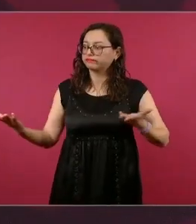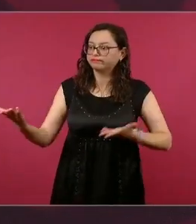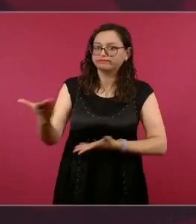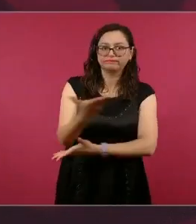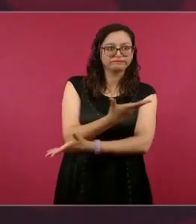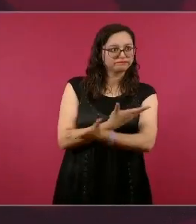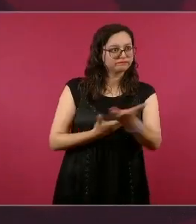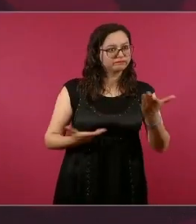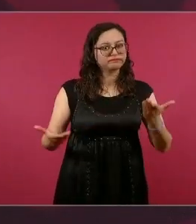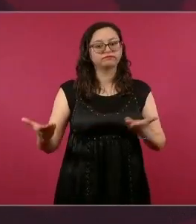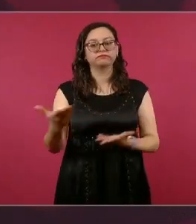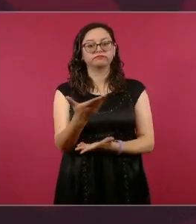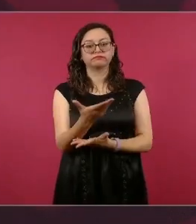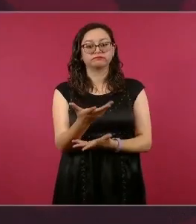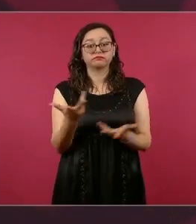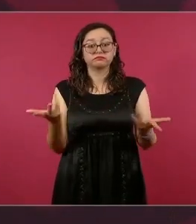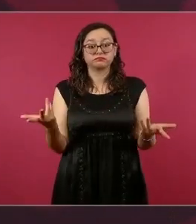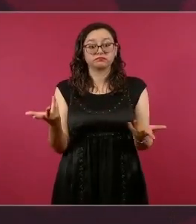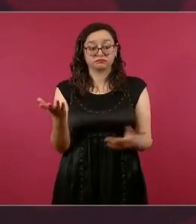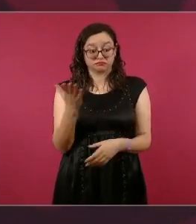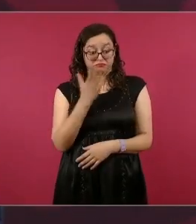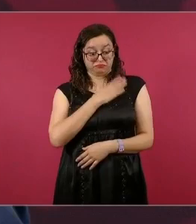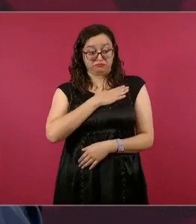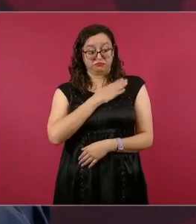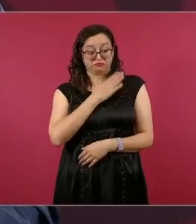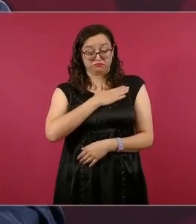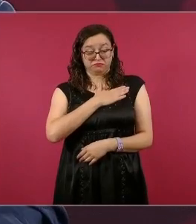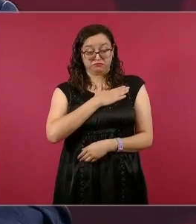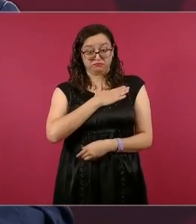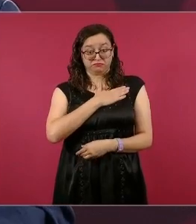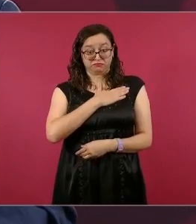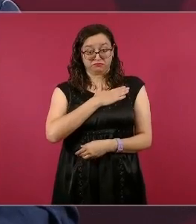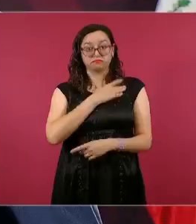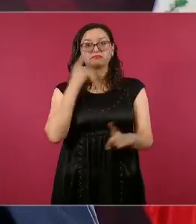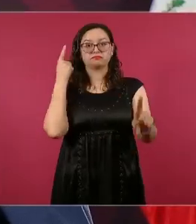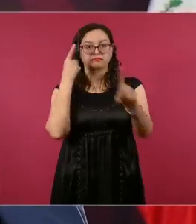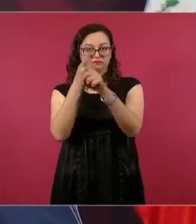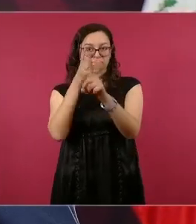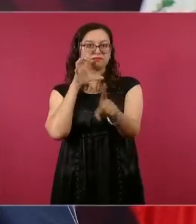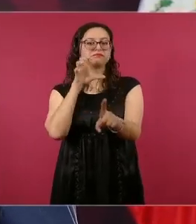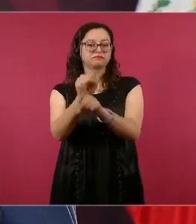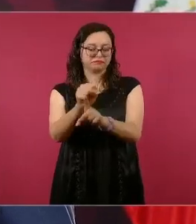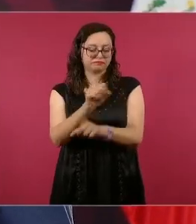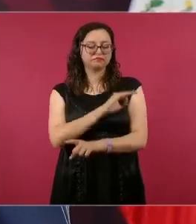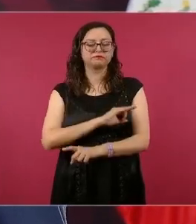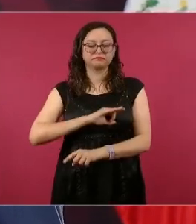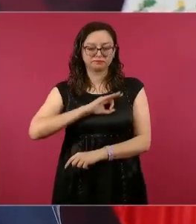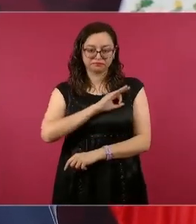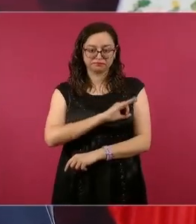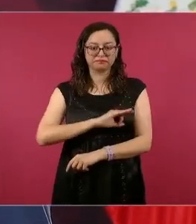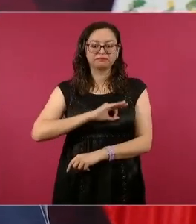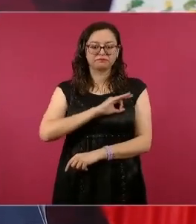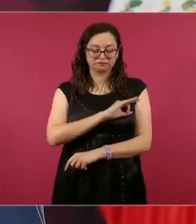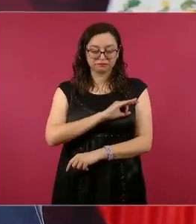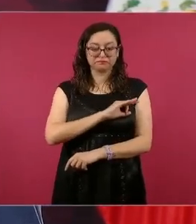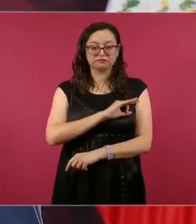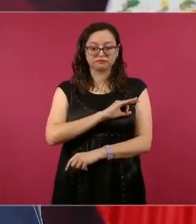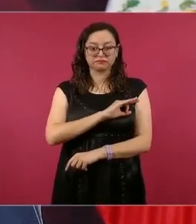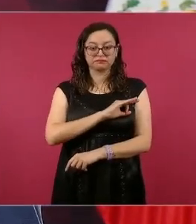y no olvidar que solo siendo buenos podemos ser felices.